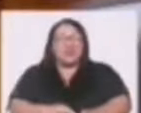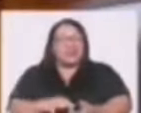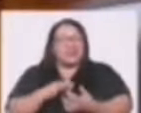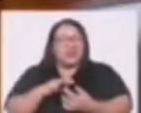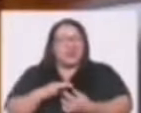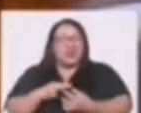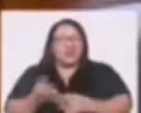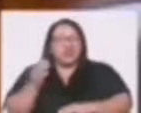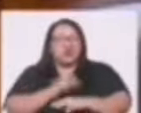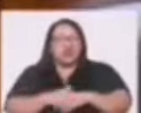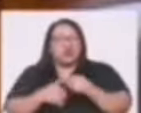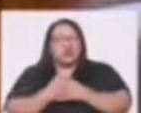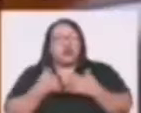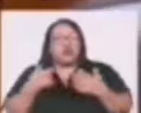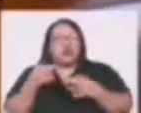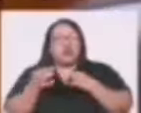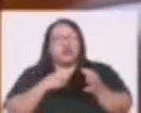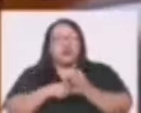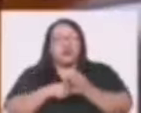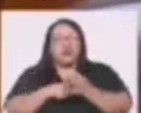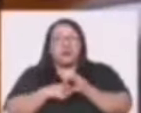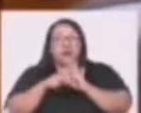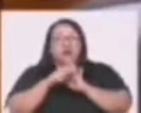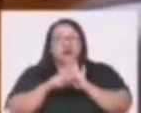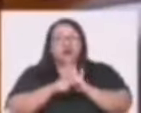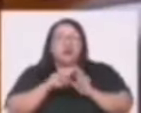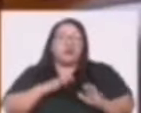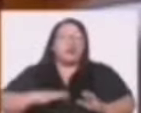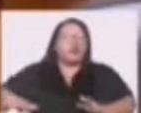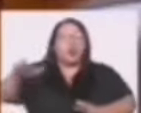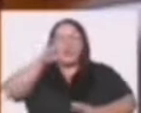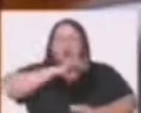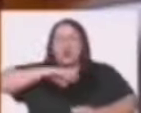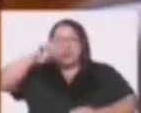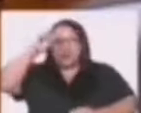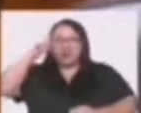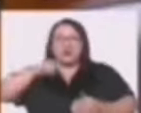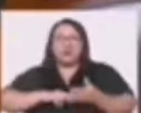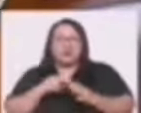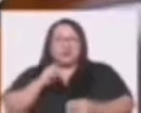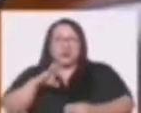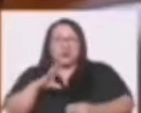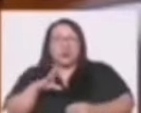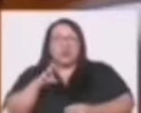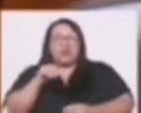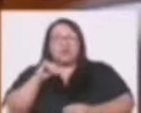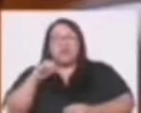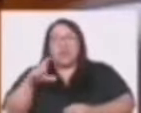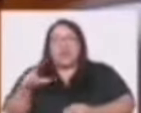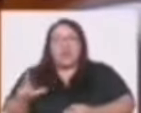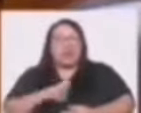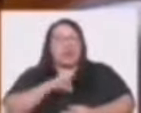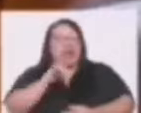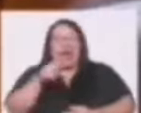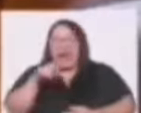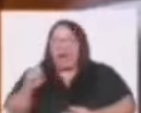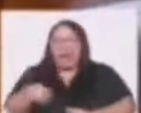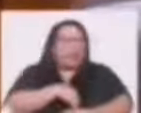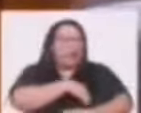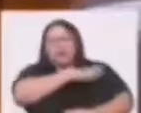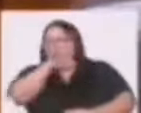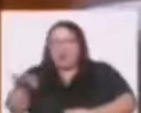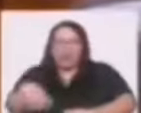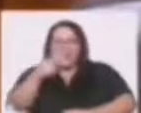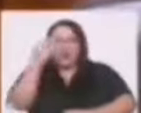fundamental sobre la que se rige las normas del país. Quiero decirle a Miguel, a Jaime, a todos los que